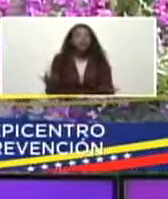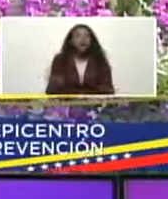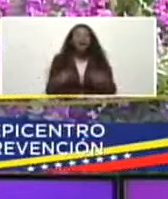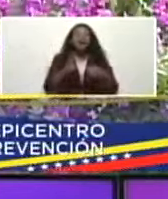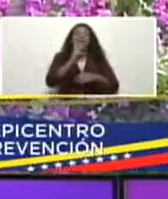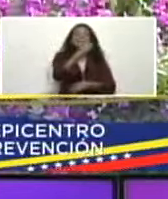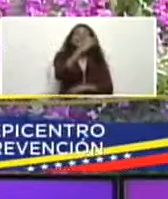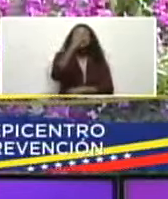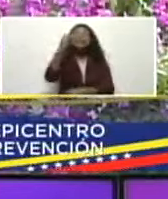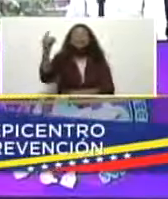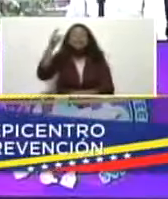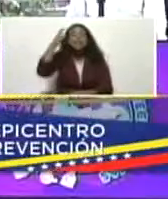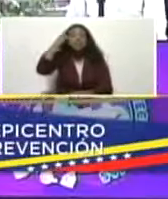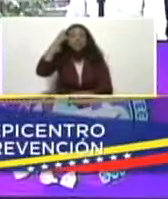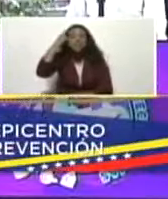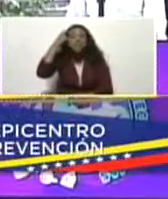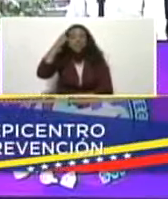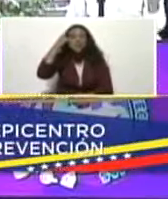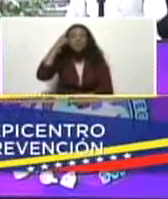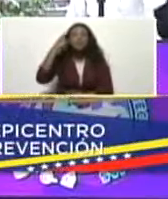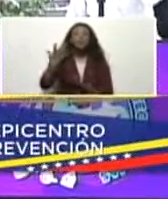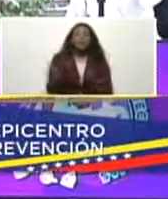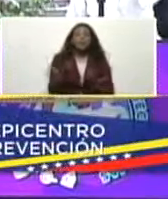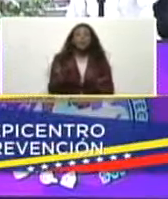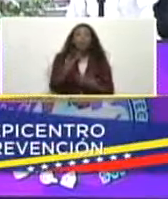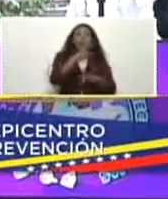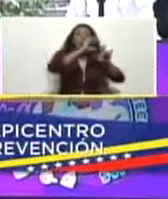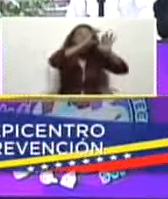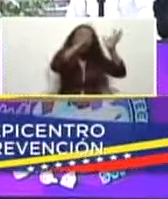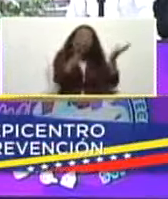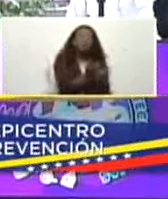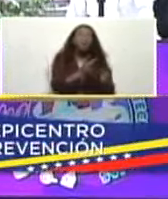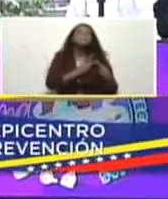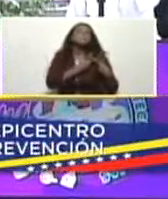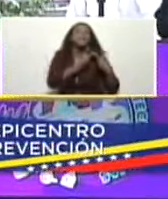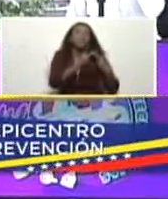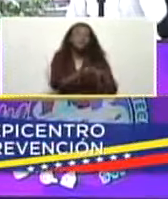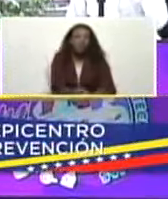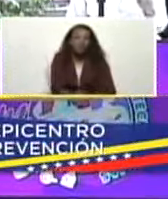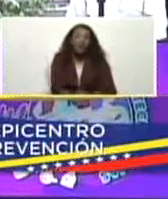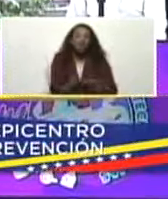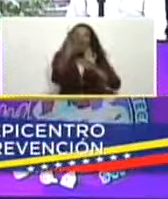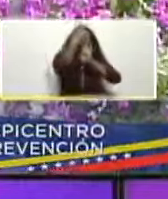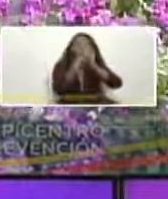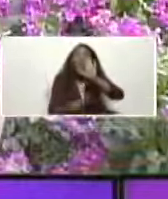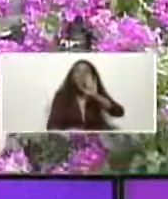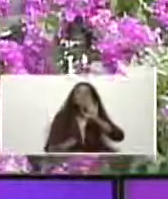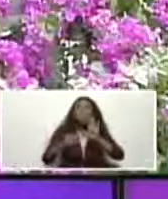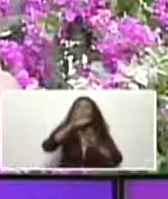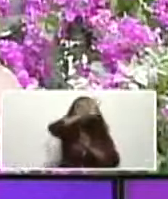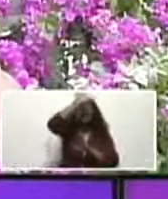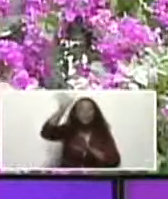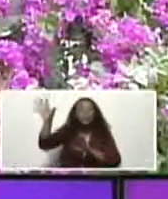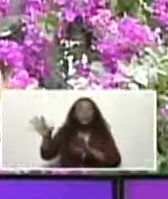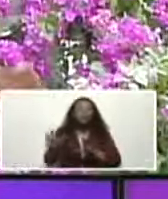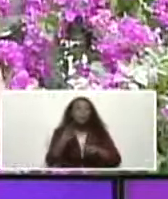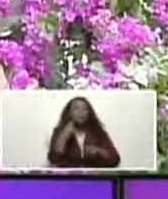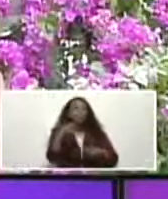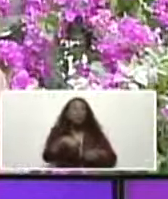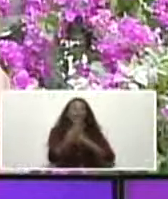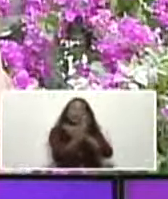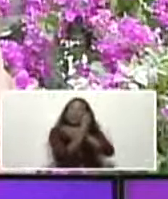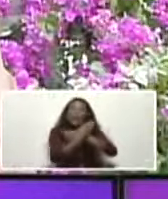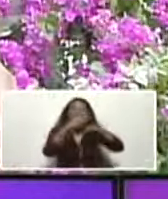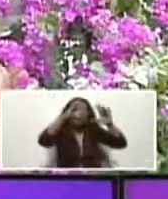100 días con cuarentena voluntaria, que fue ejemplo en el mundo, porque la gente se cuidó